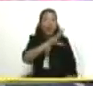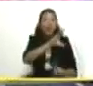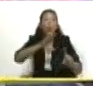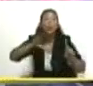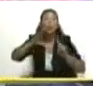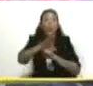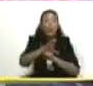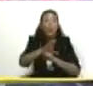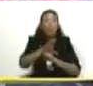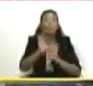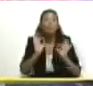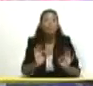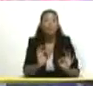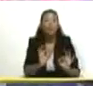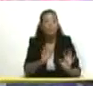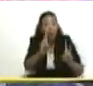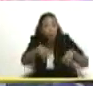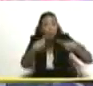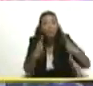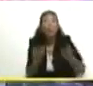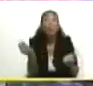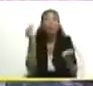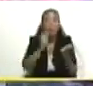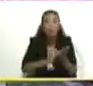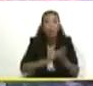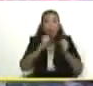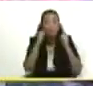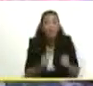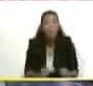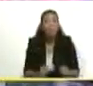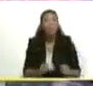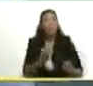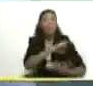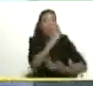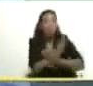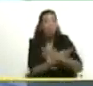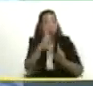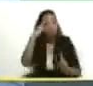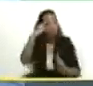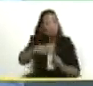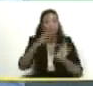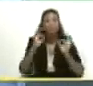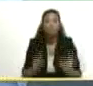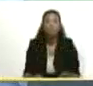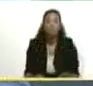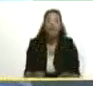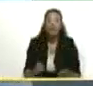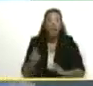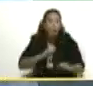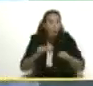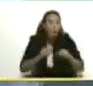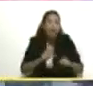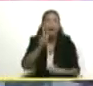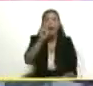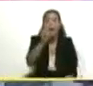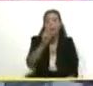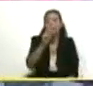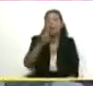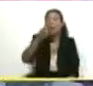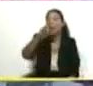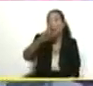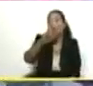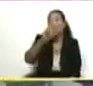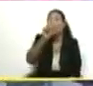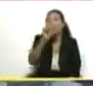cultural para el relanzamiento, fortalecimiento, posicionamiento de los ritmos, los cantos,